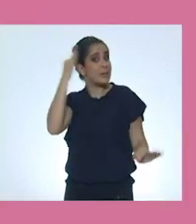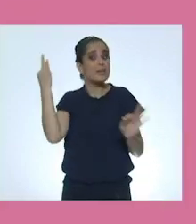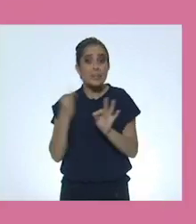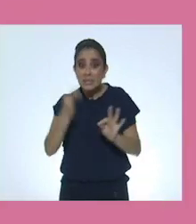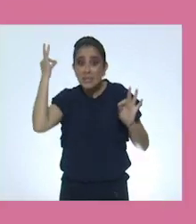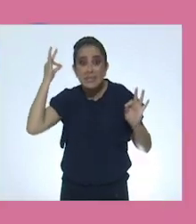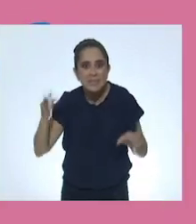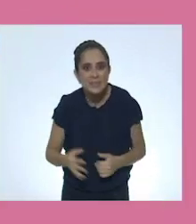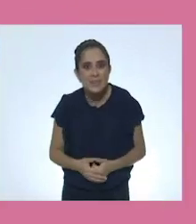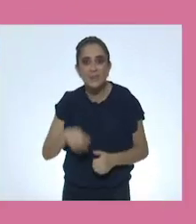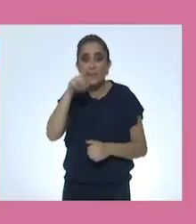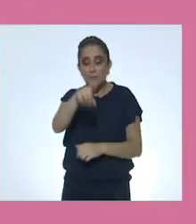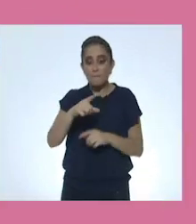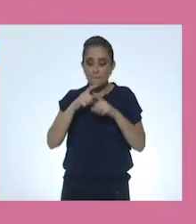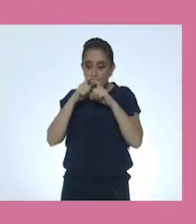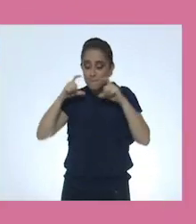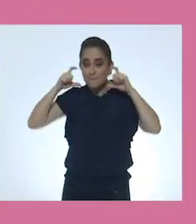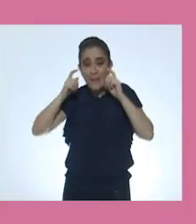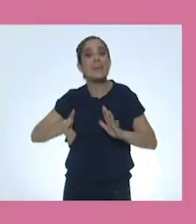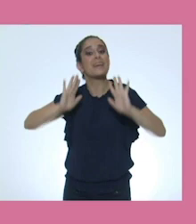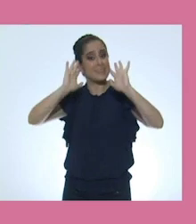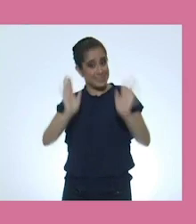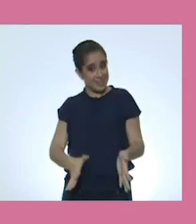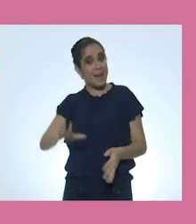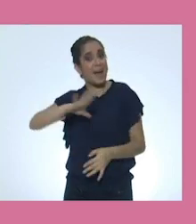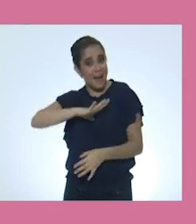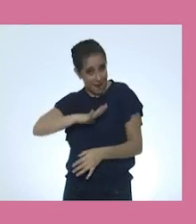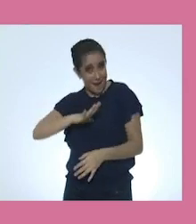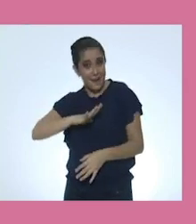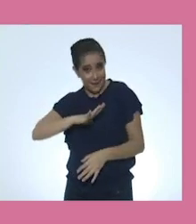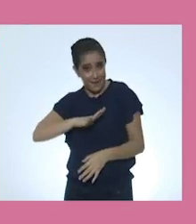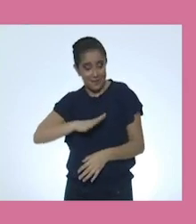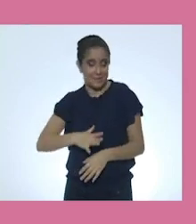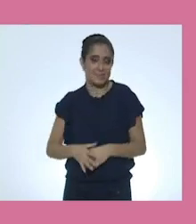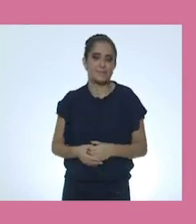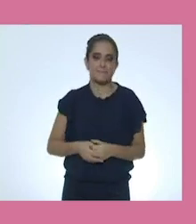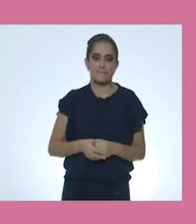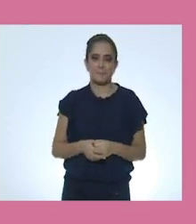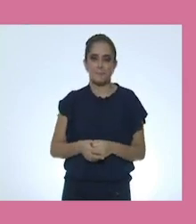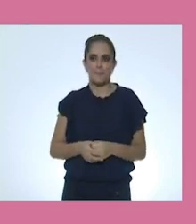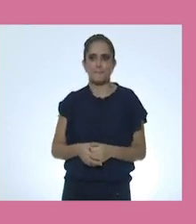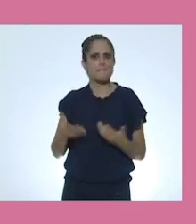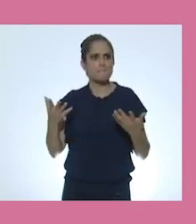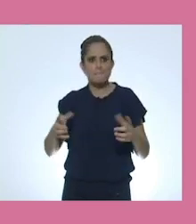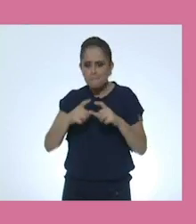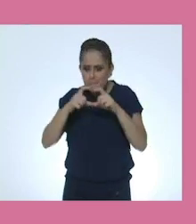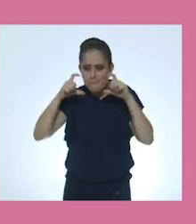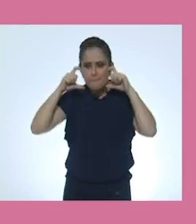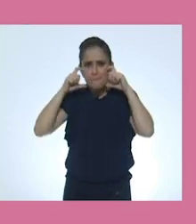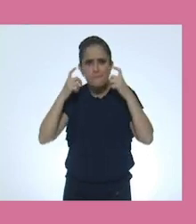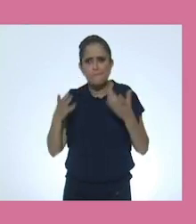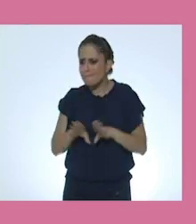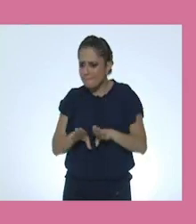¡Listo! Ya tienes un cubrebocas con dos pares de cuerdas. Para